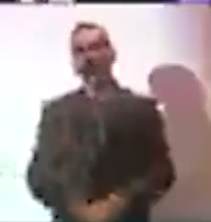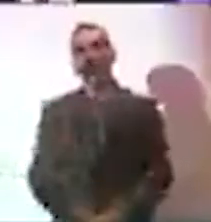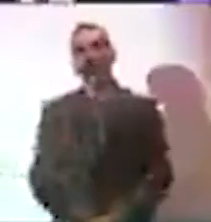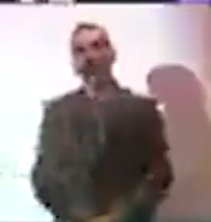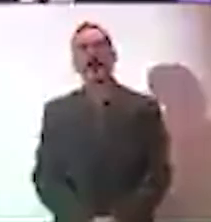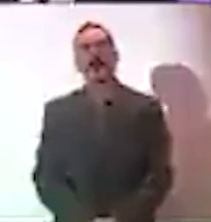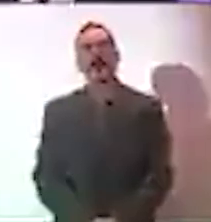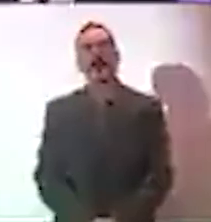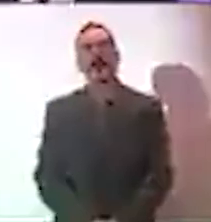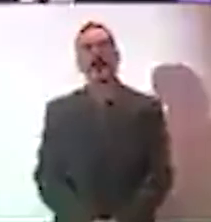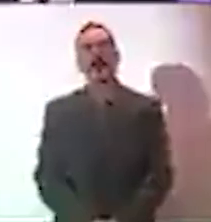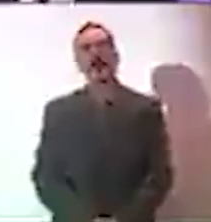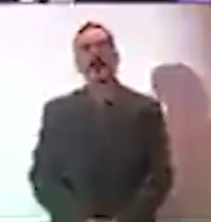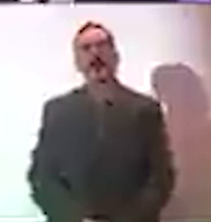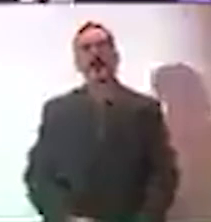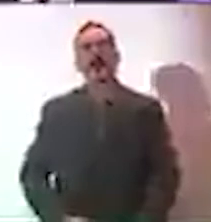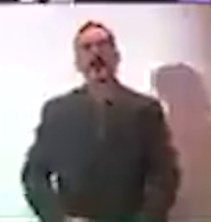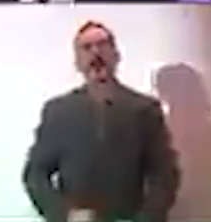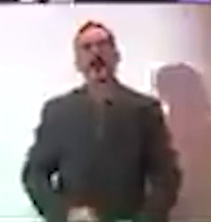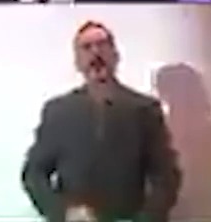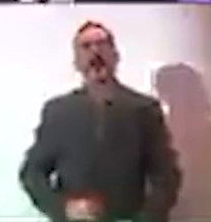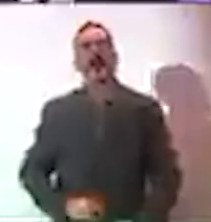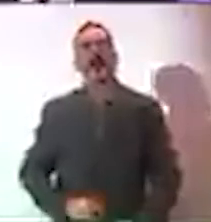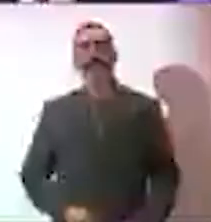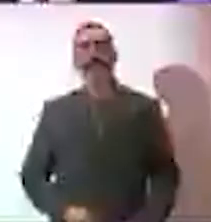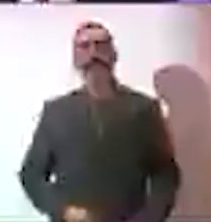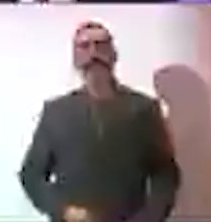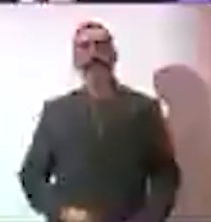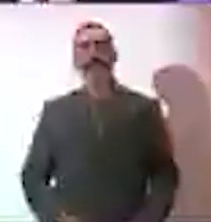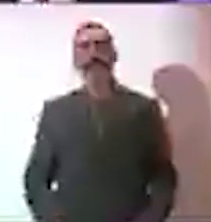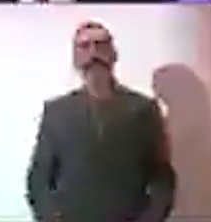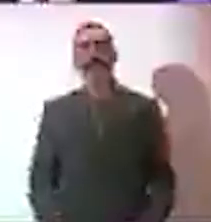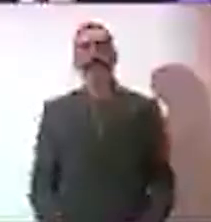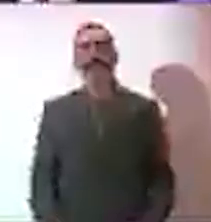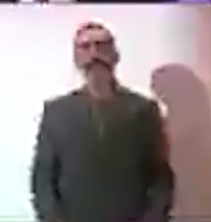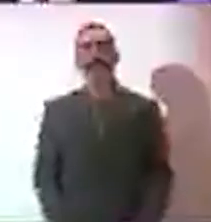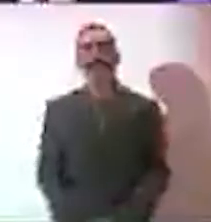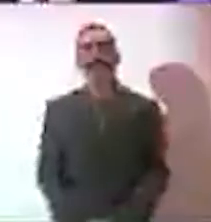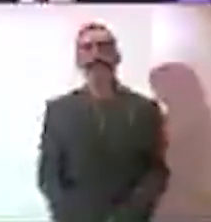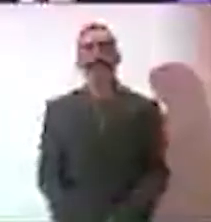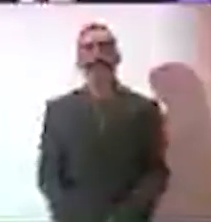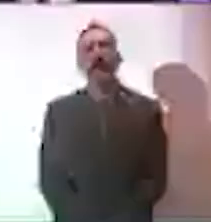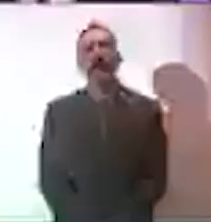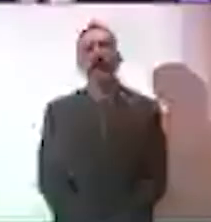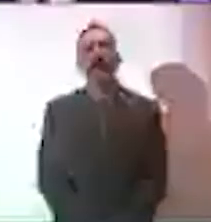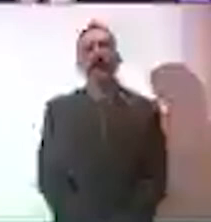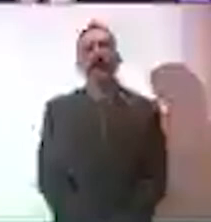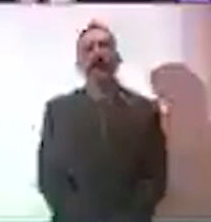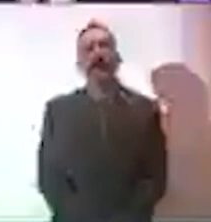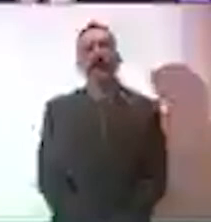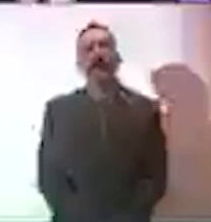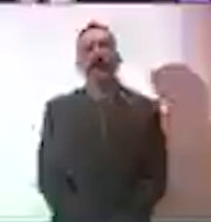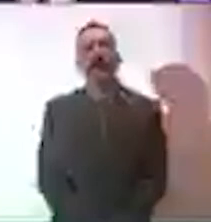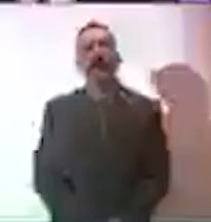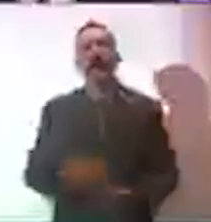Como sí fue objeto de ello en su anterior gestión. Lo digo claramente y